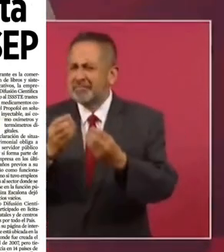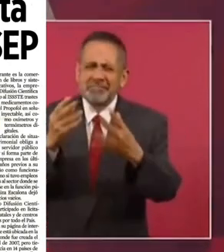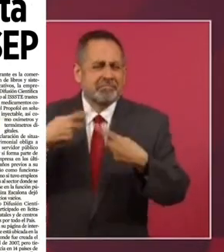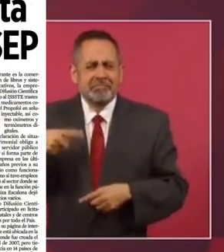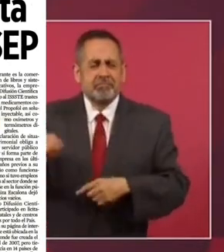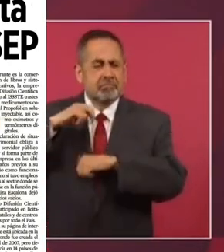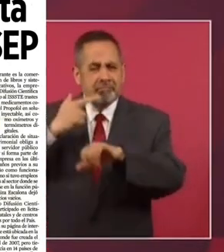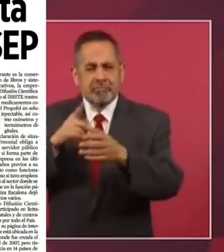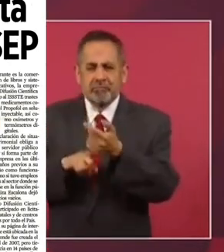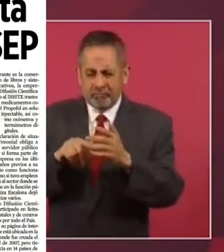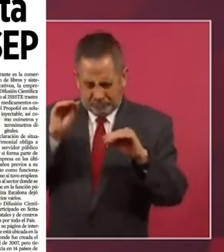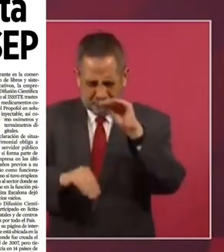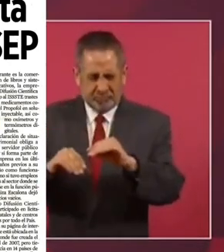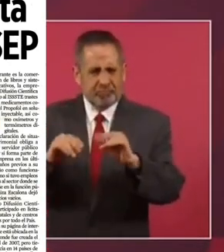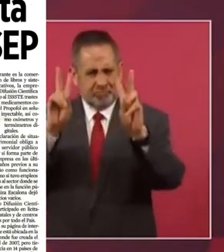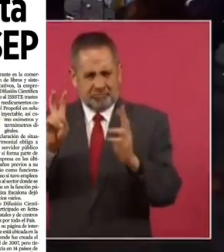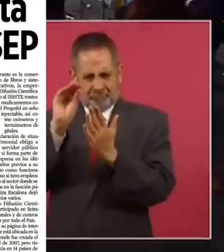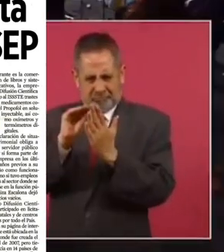cargo del manejo de los contenidos